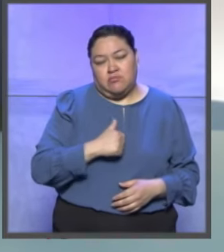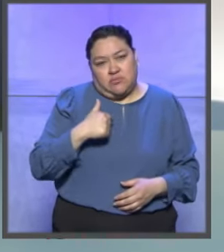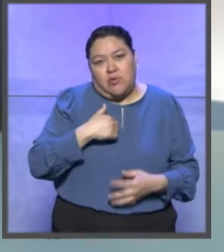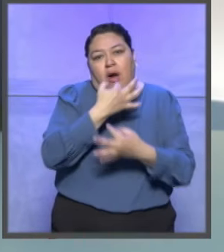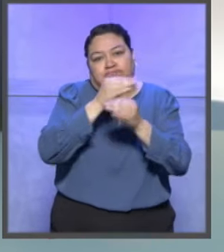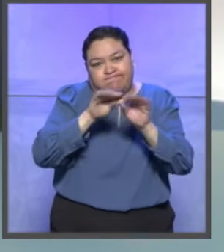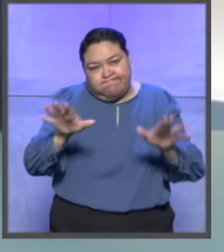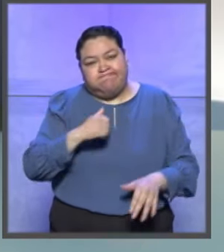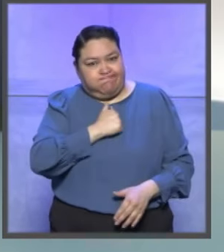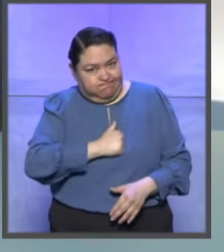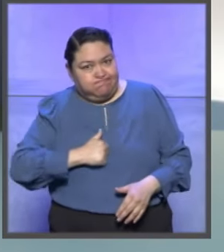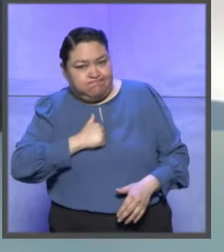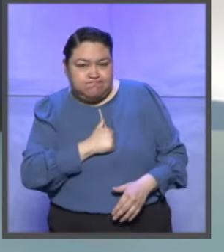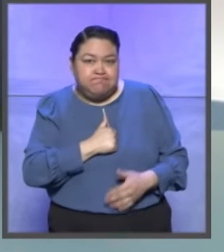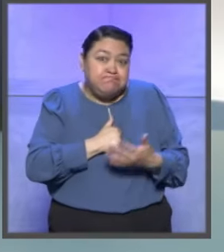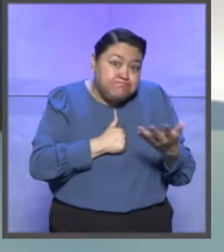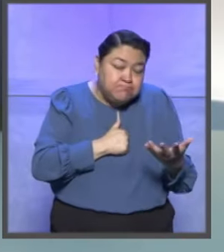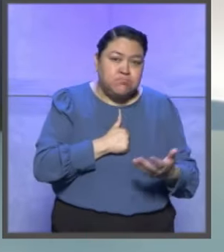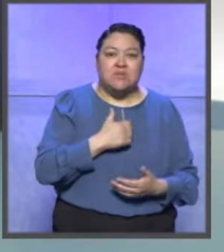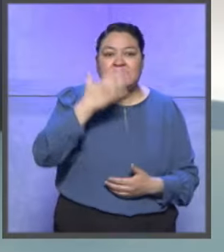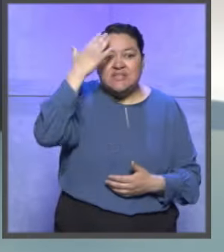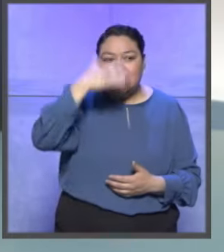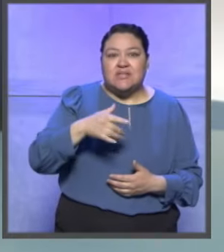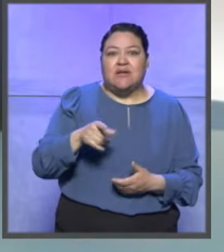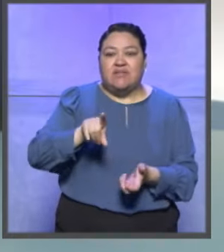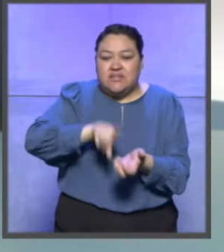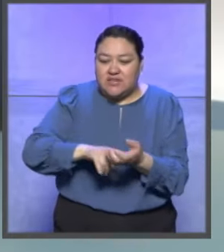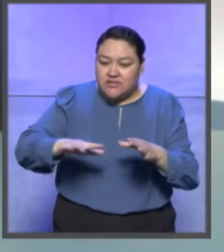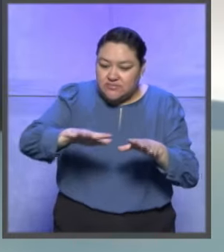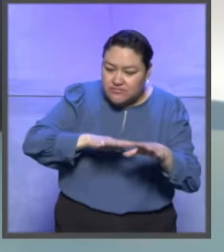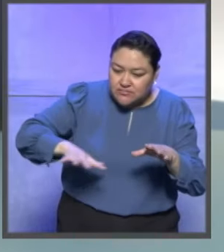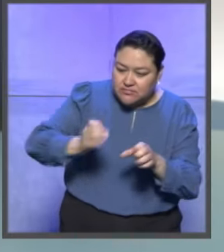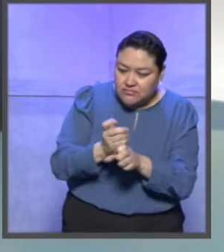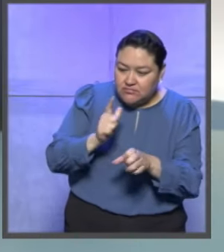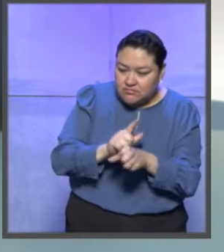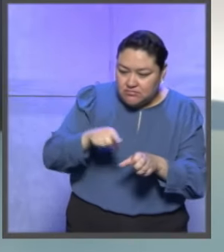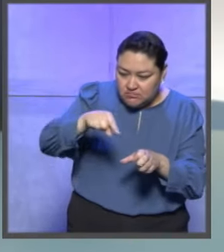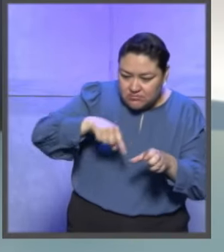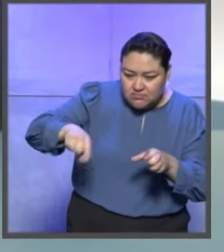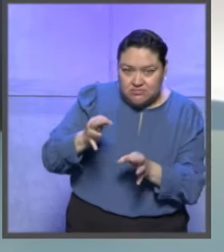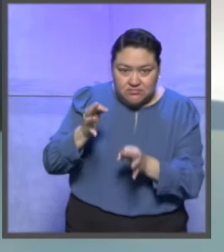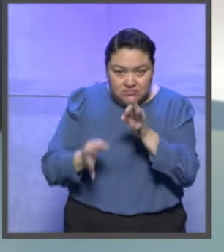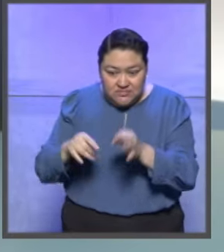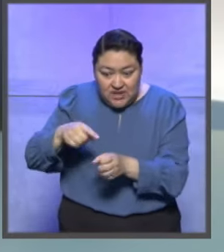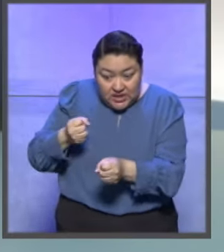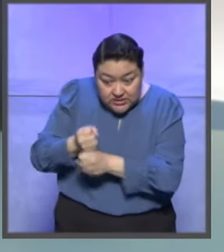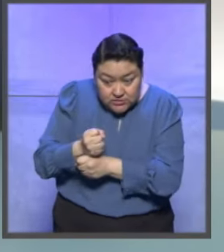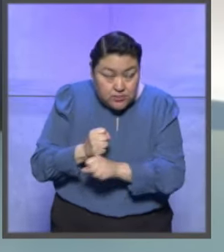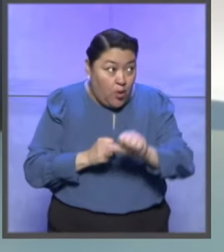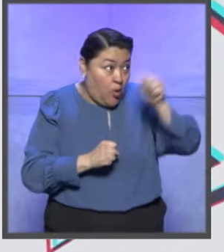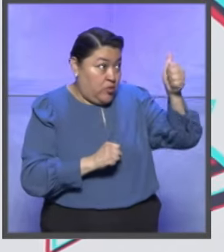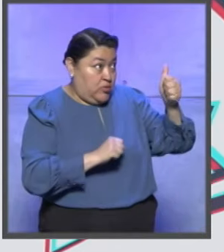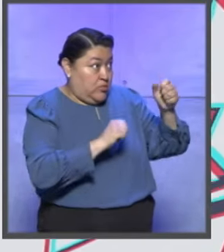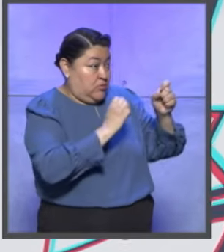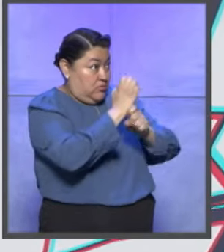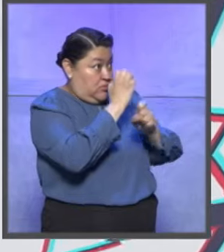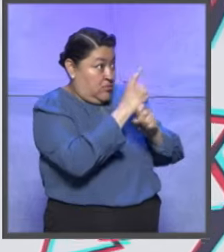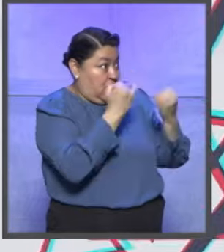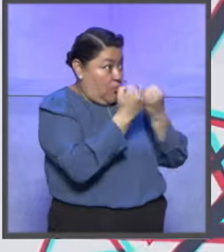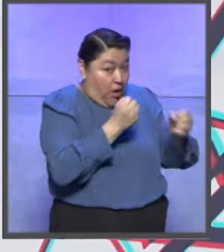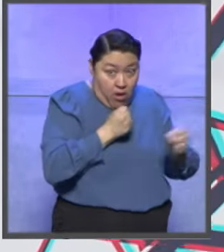no son las mismas violencias las que se viven en las distintas partes del país. Exacto. Y tampoco